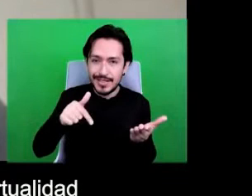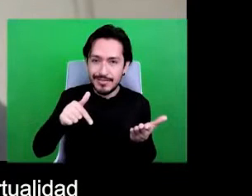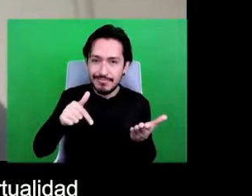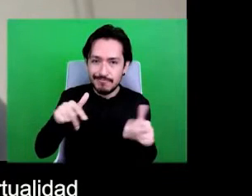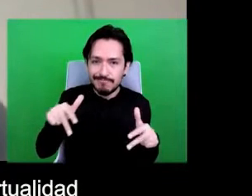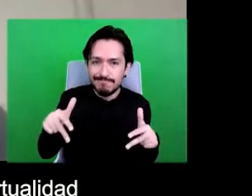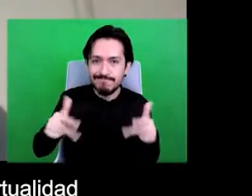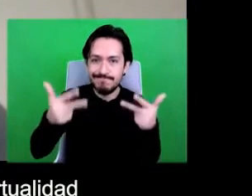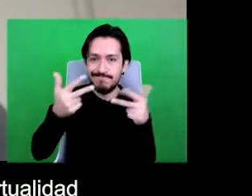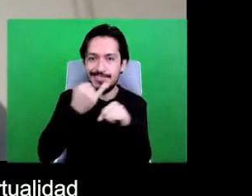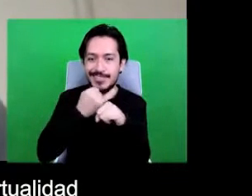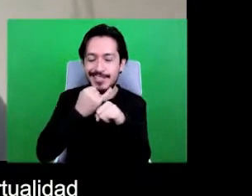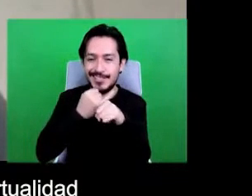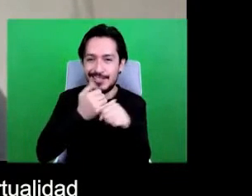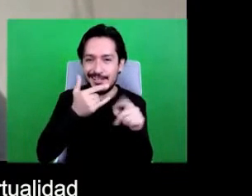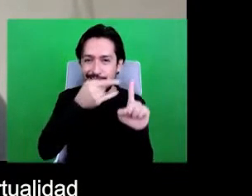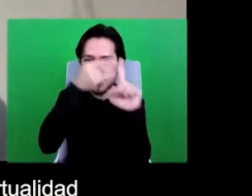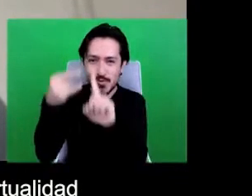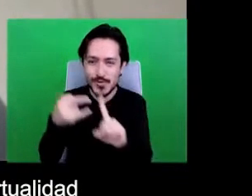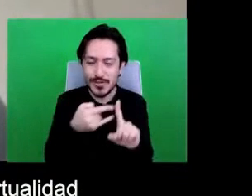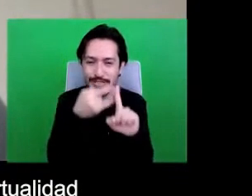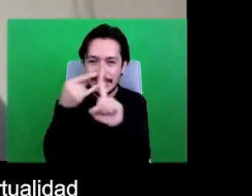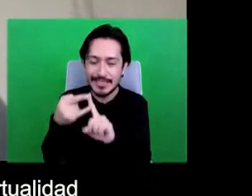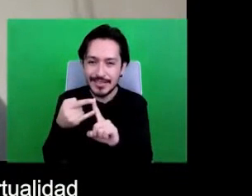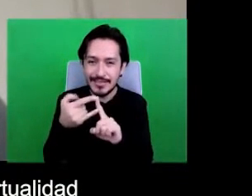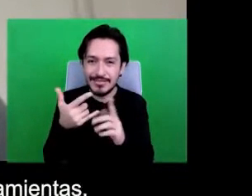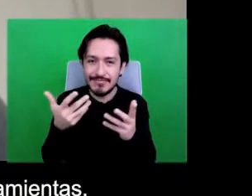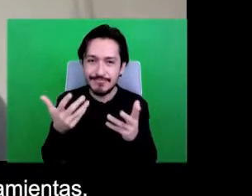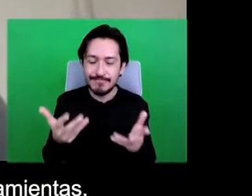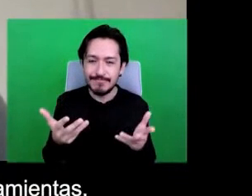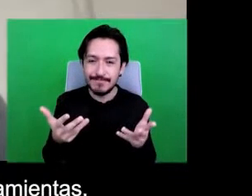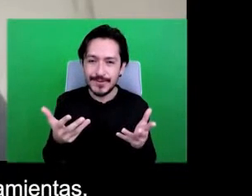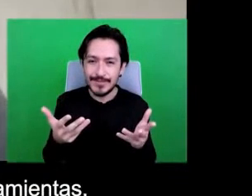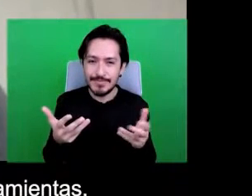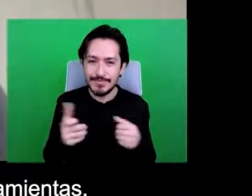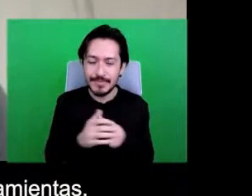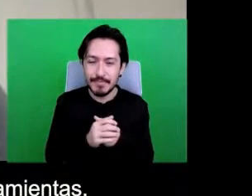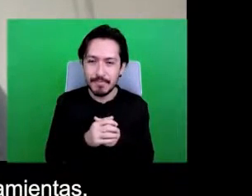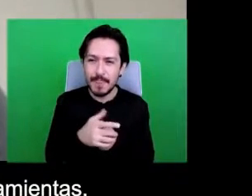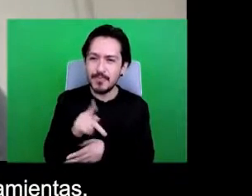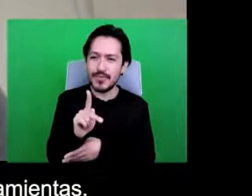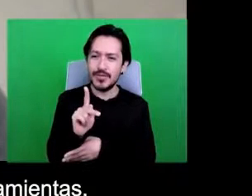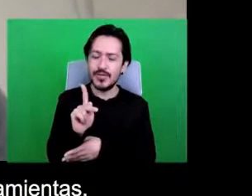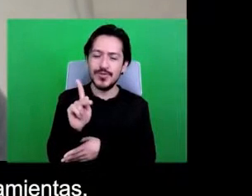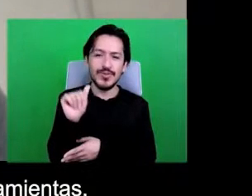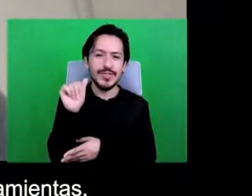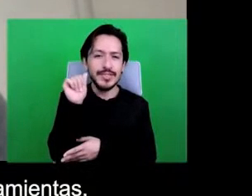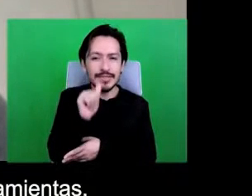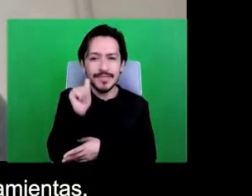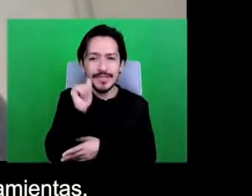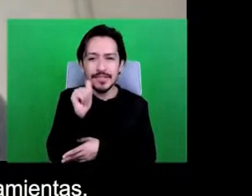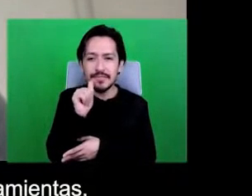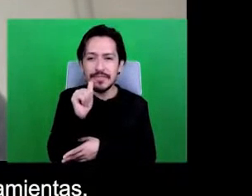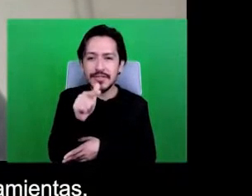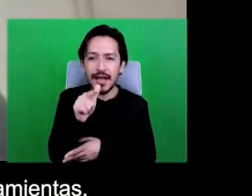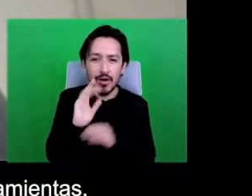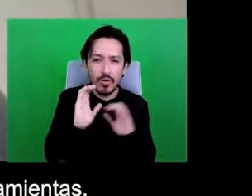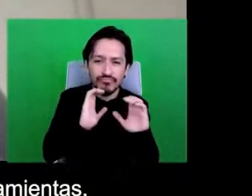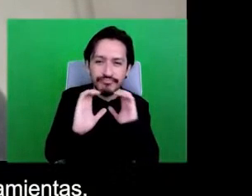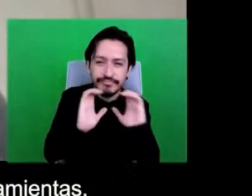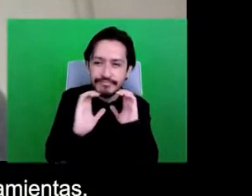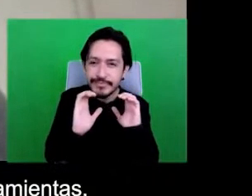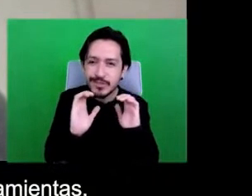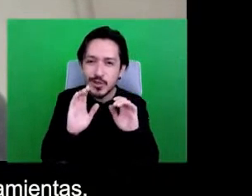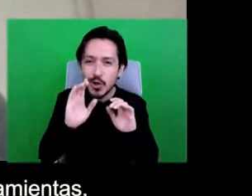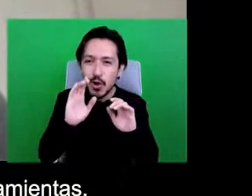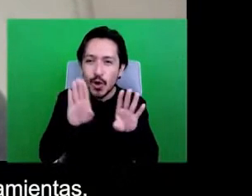llevado, que nos llevó a la pandemia, pero buscando siempre la comunicación y las herramientas para poder generar